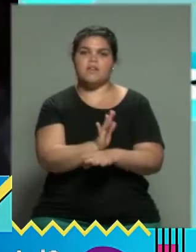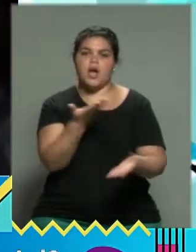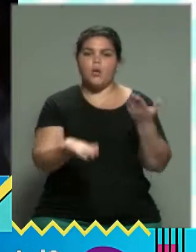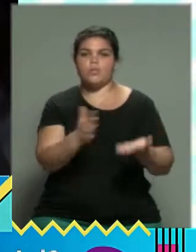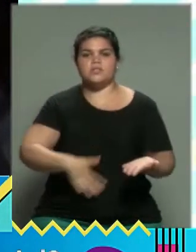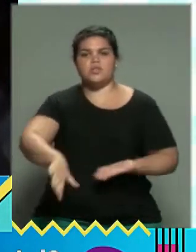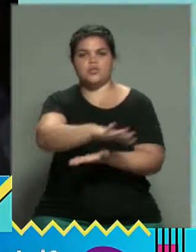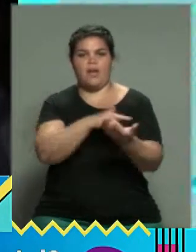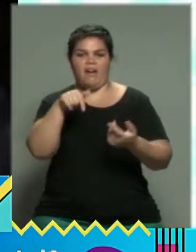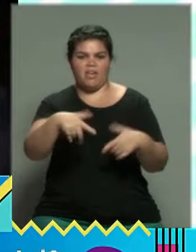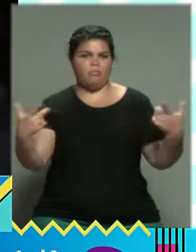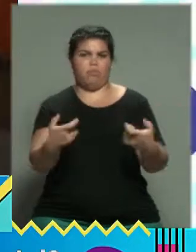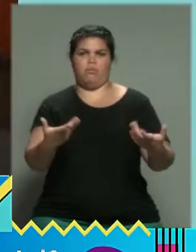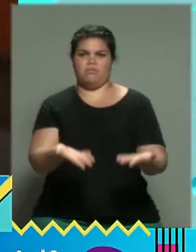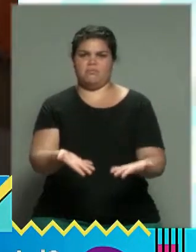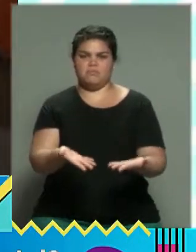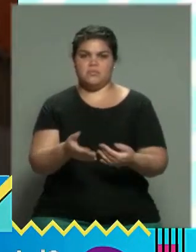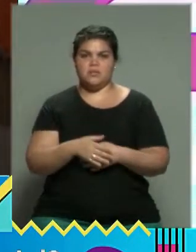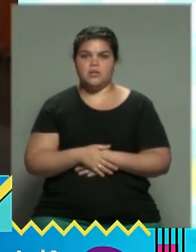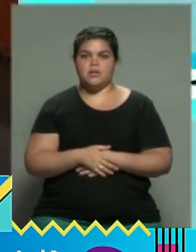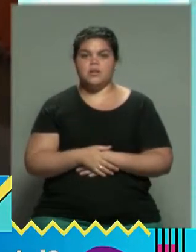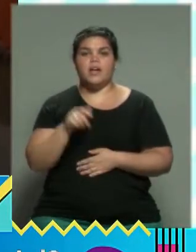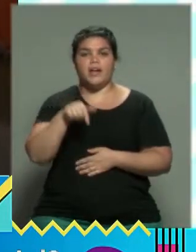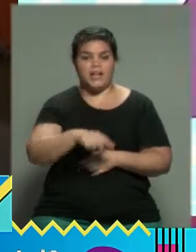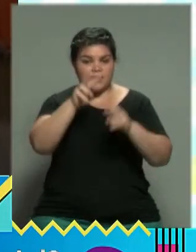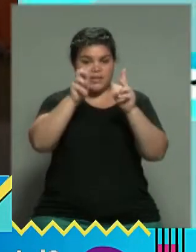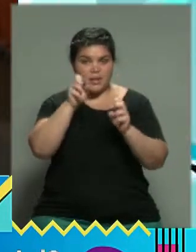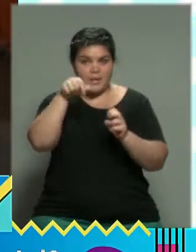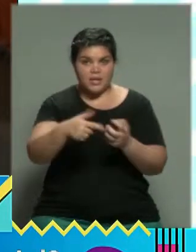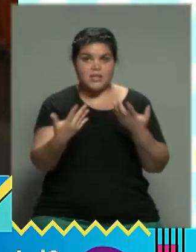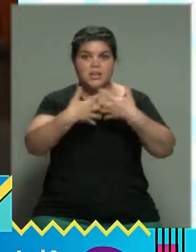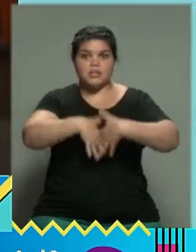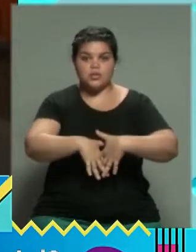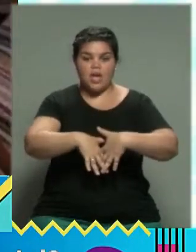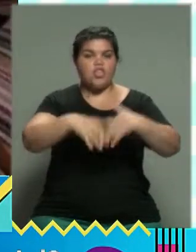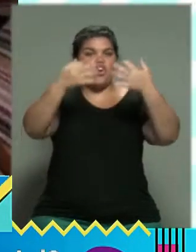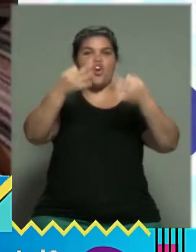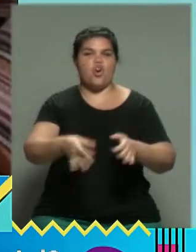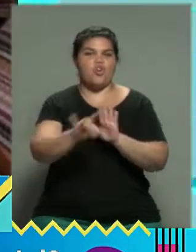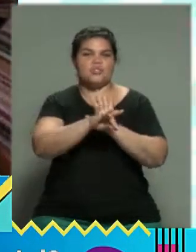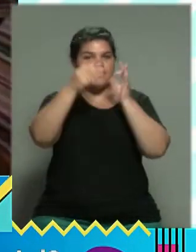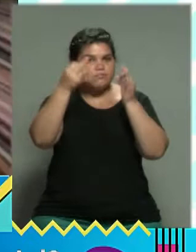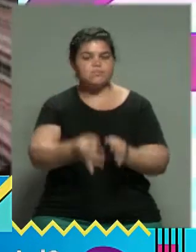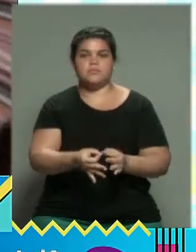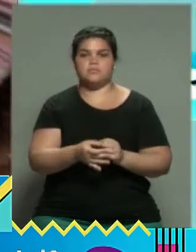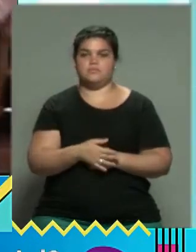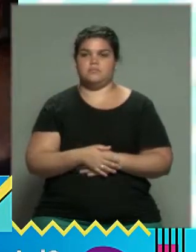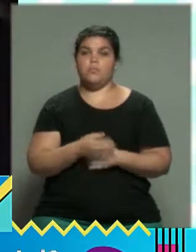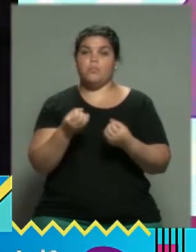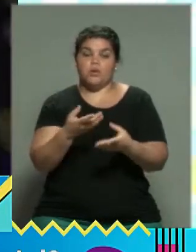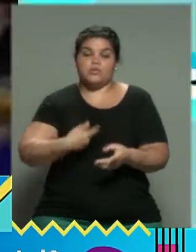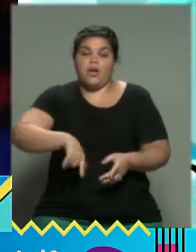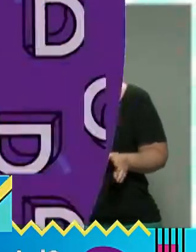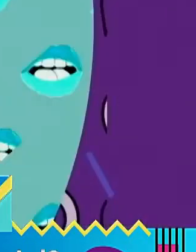cortocircuito. Estas cuestiones tienen que ver con lo que estábamos hablando, cuestiones concretas, así que por eso estamos en